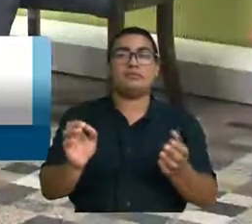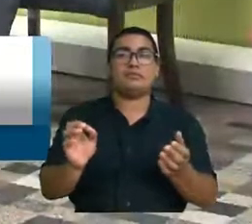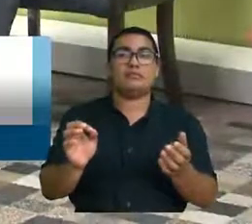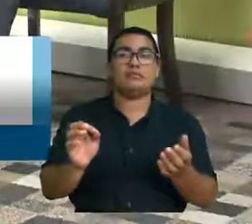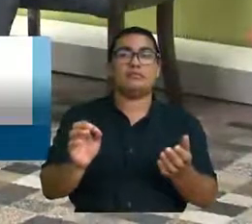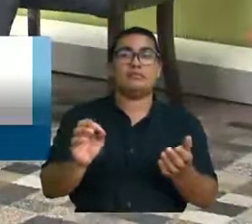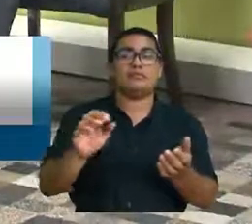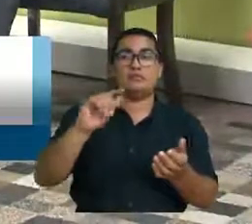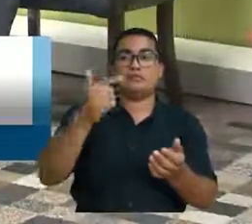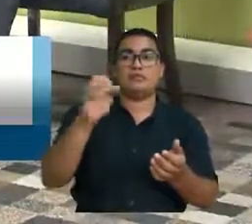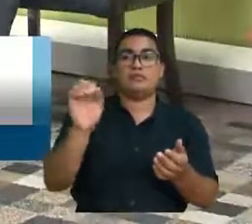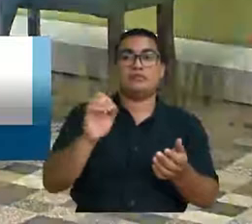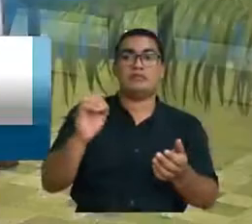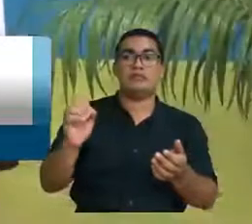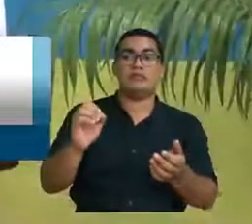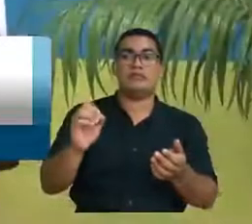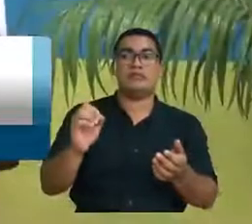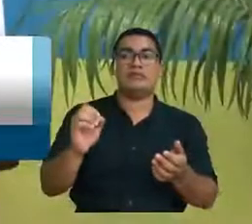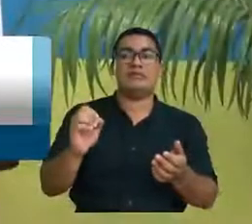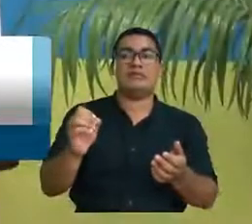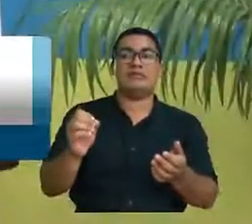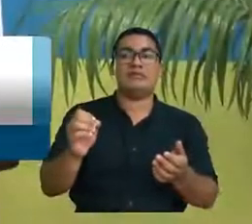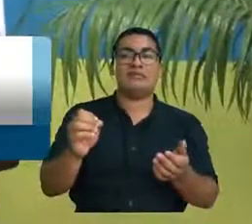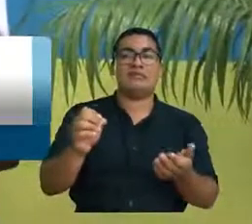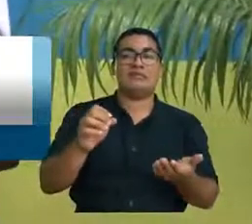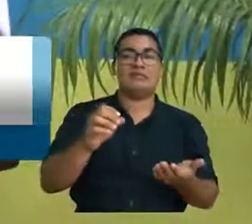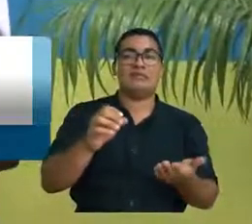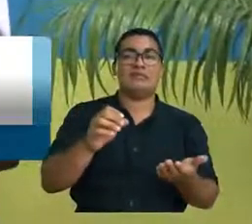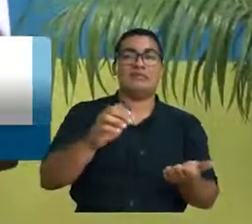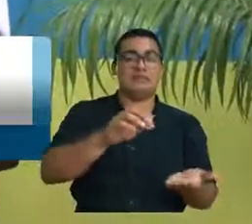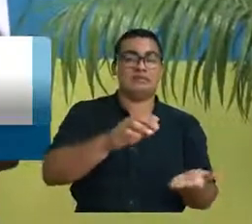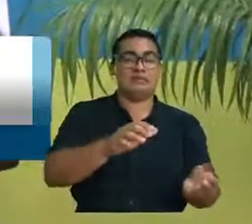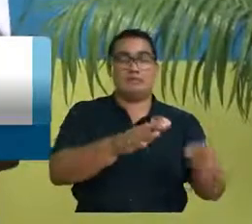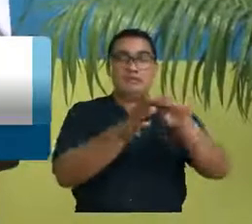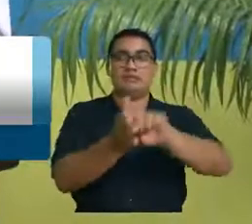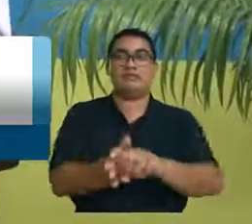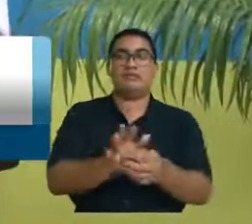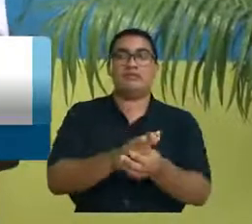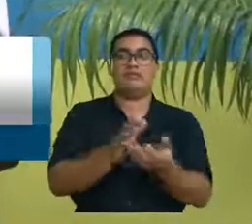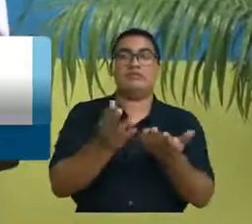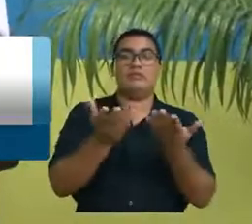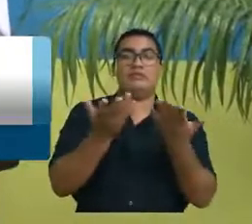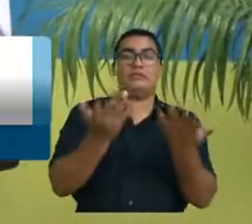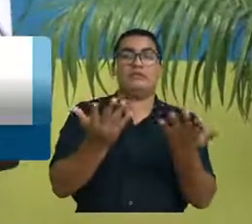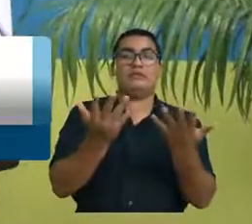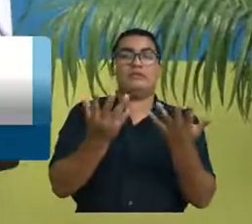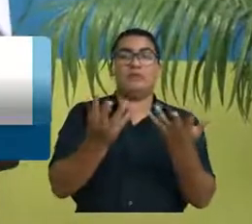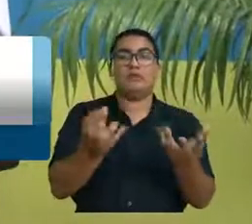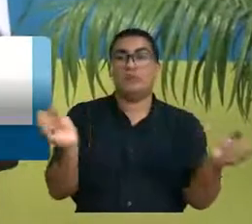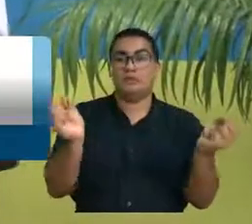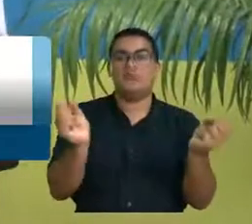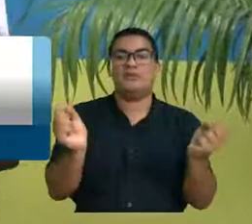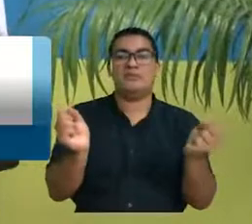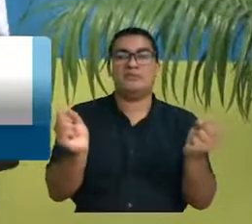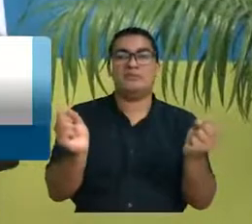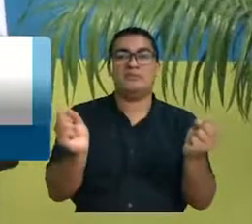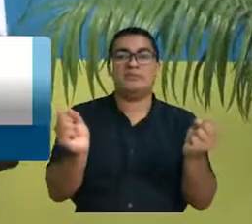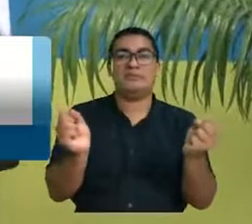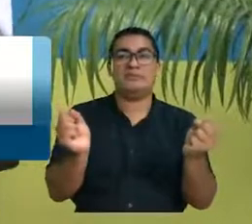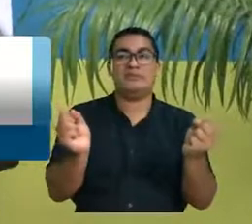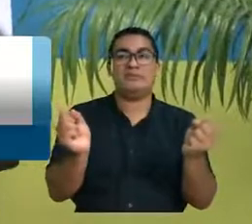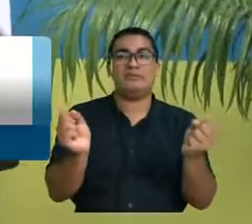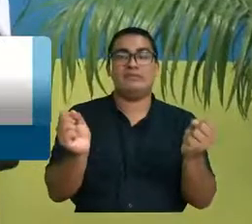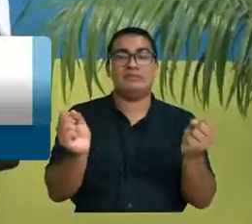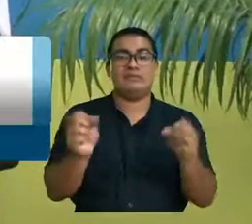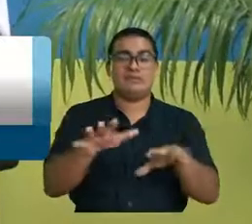el efectivo, inmediatamente que vos te lo aplicas y vos lo dejas a los 20-30 segundos, el alcohol se secó, se absorbió